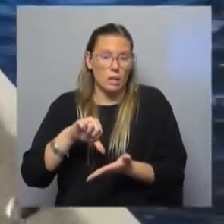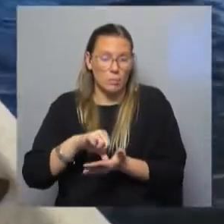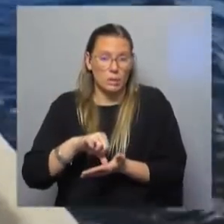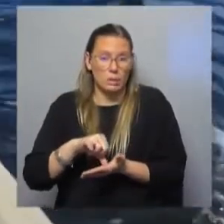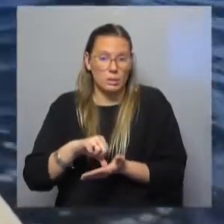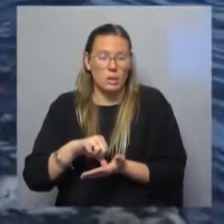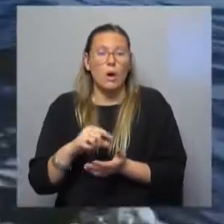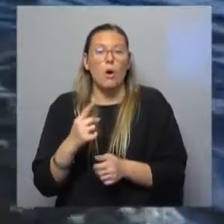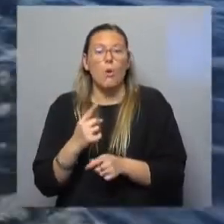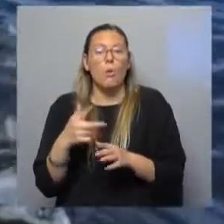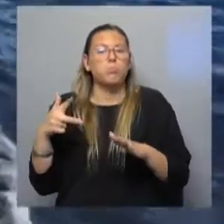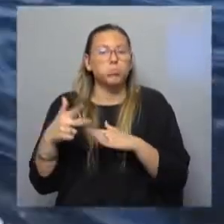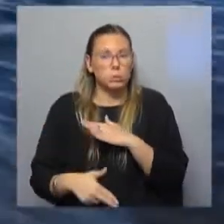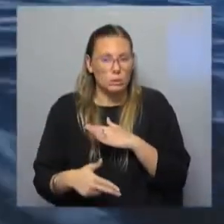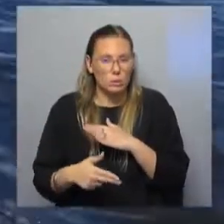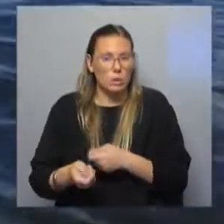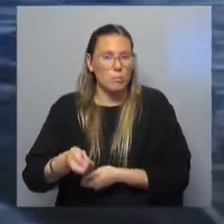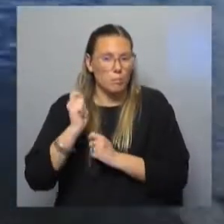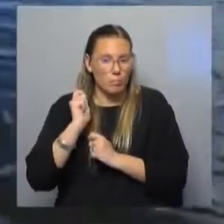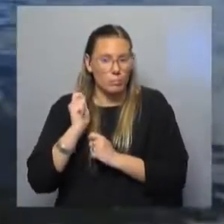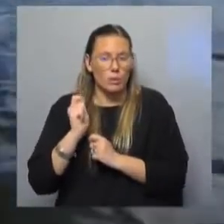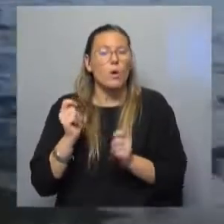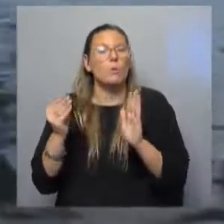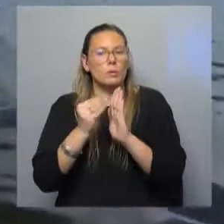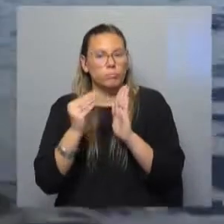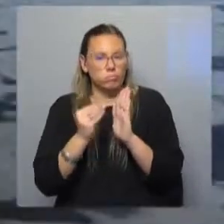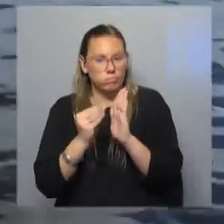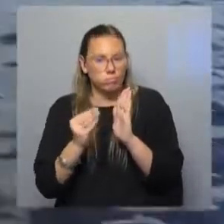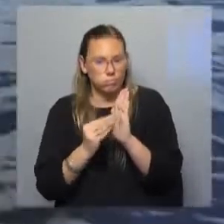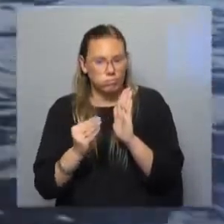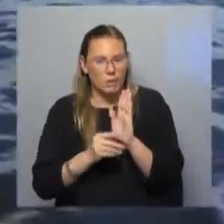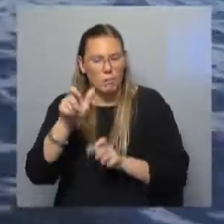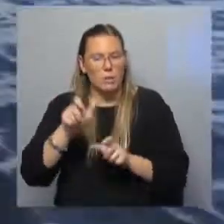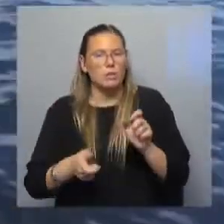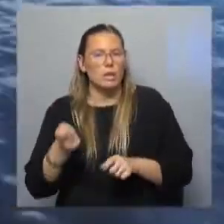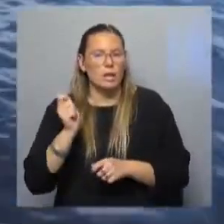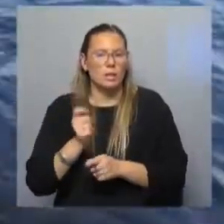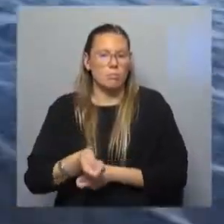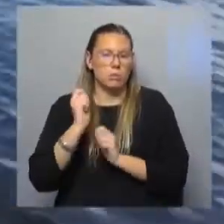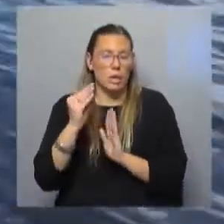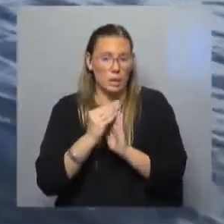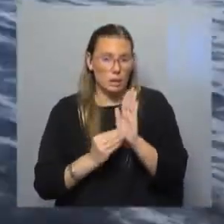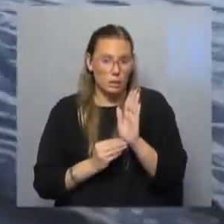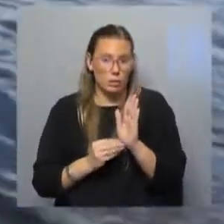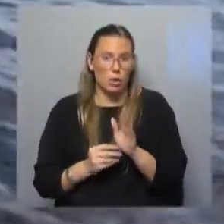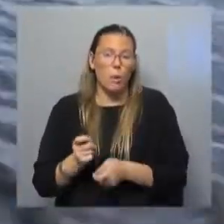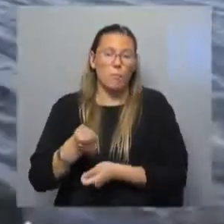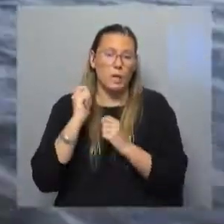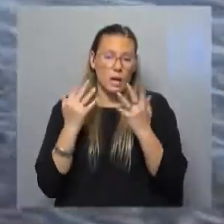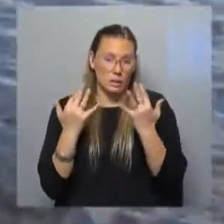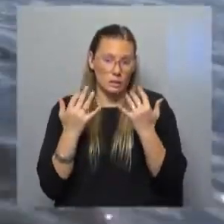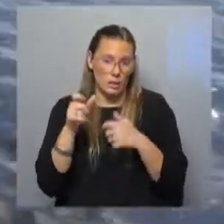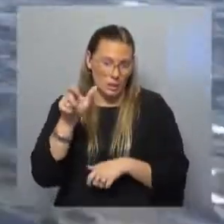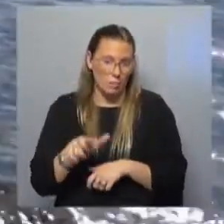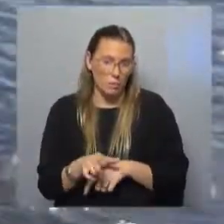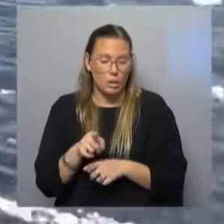incluyen una limitación de la captura, un registro de los pescadores en el registro de pesca artesanal, en